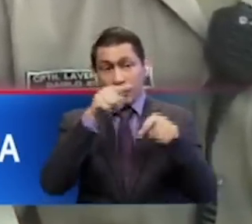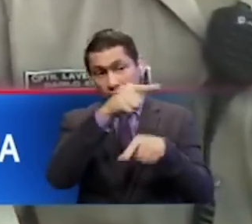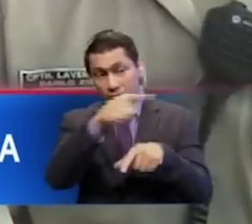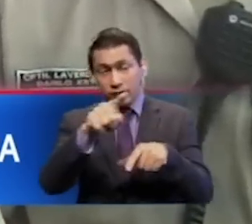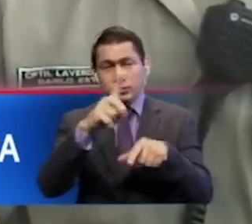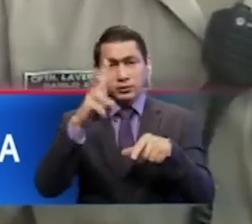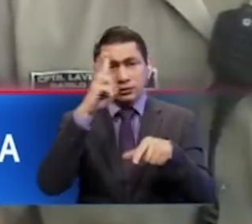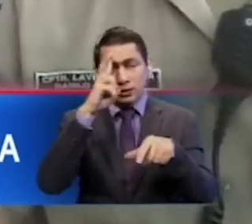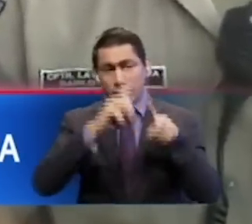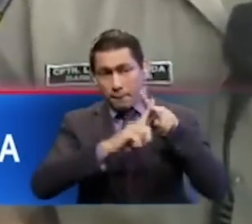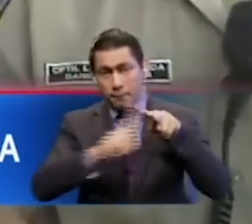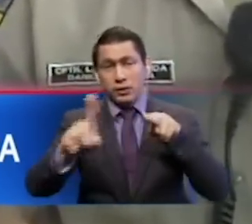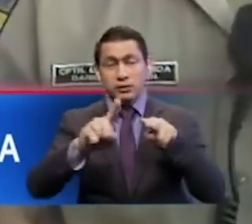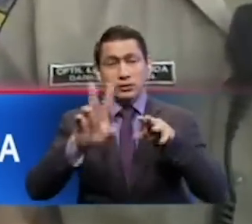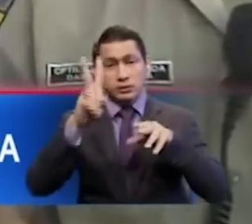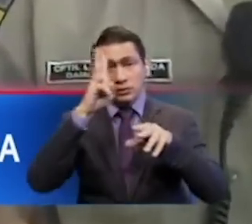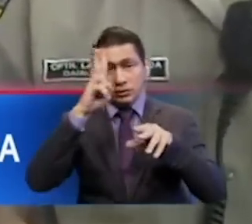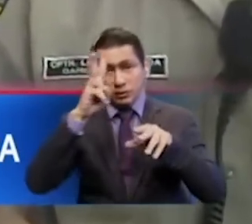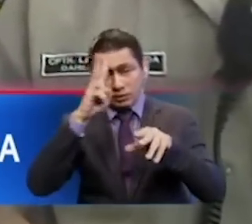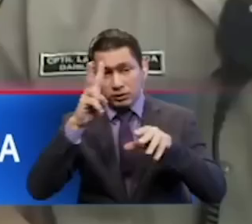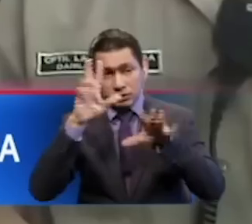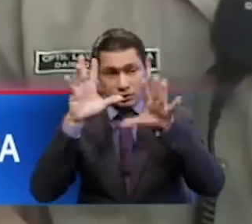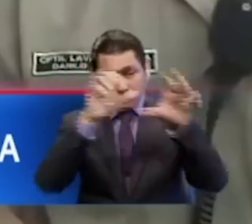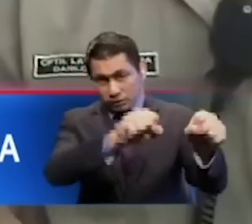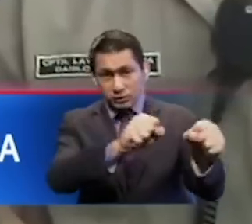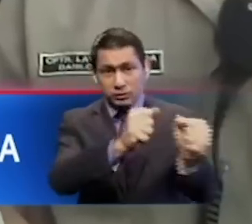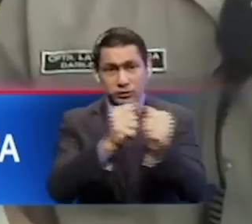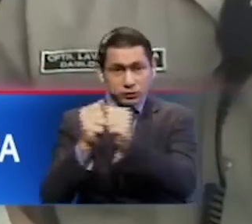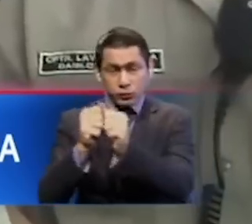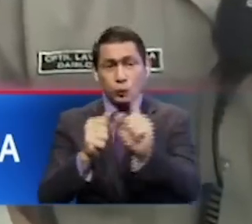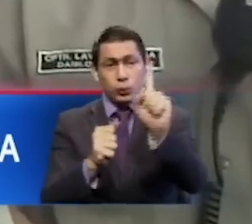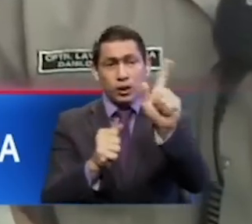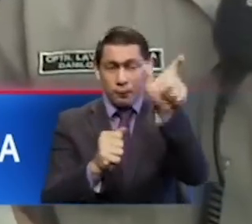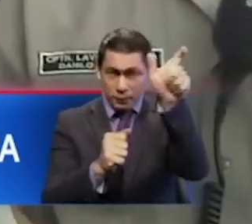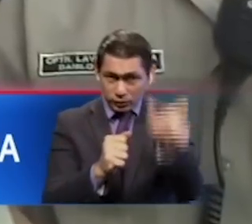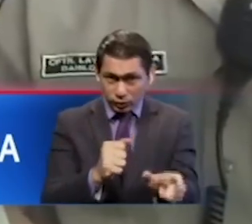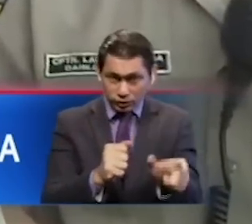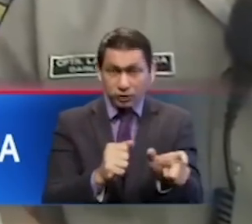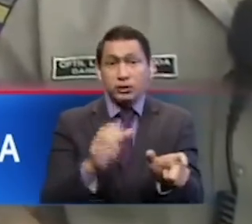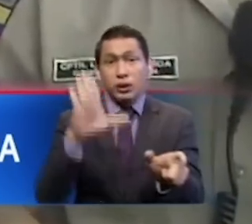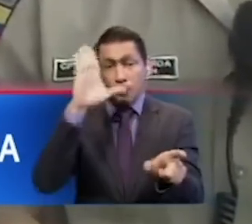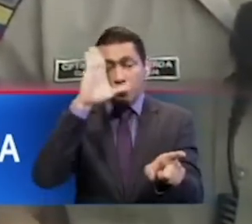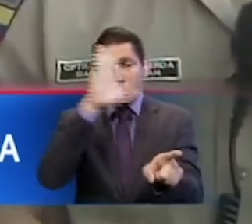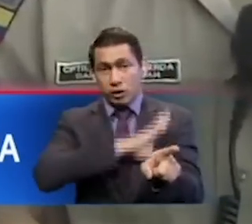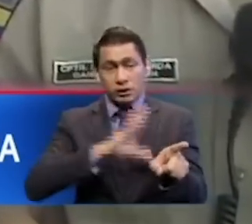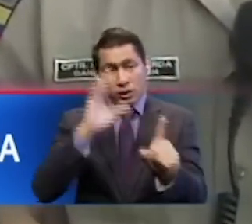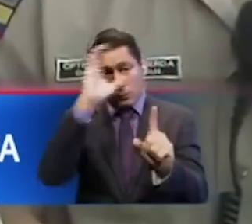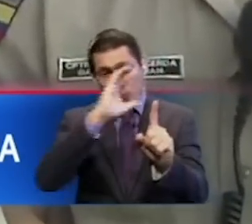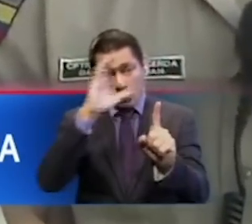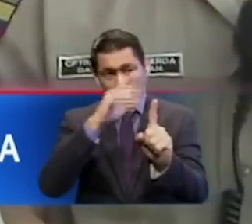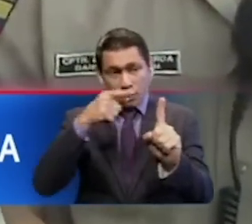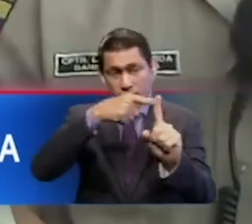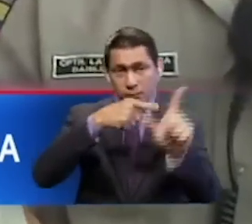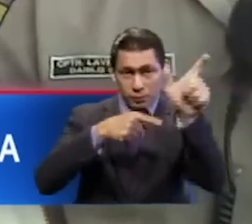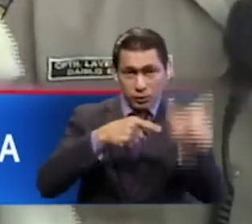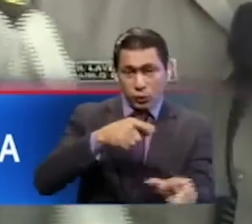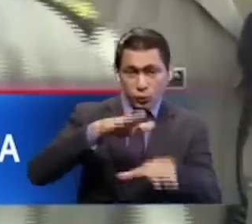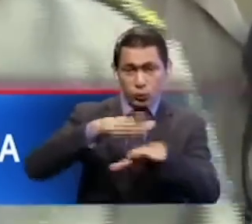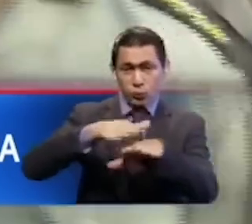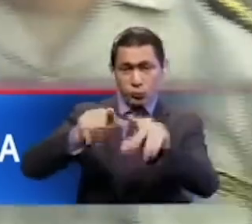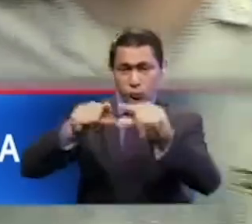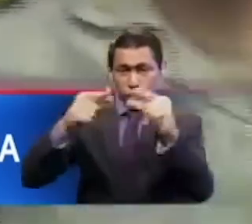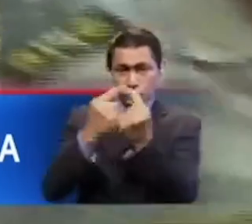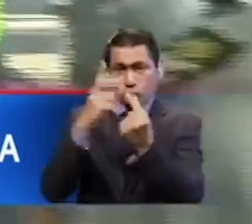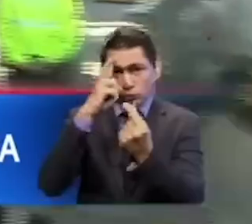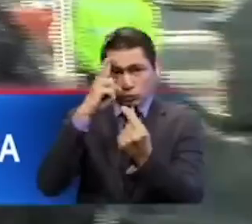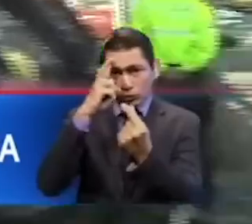fuga con la persona secuestrada. En ese momento hacen uso del arma y la policía también repele esa agresión. Y es así como se da el evento. Muchísimas gracias,